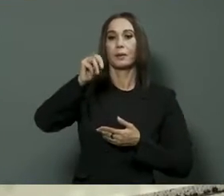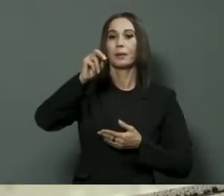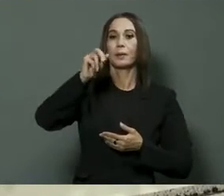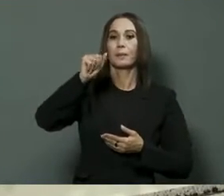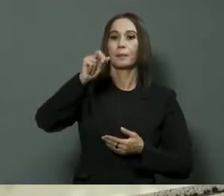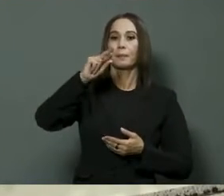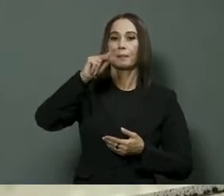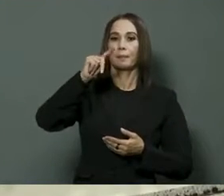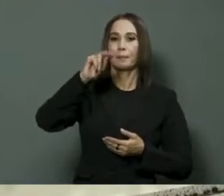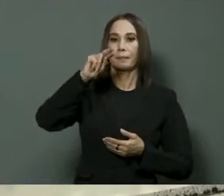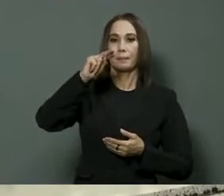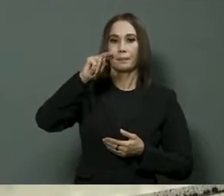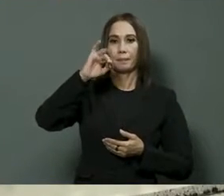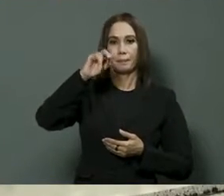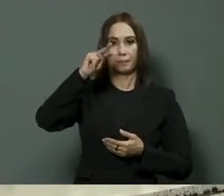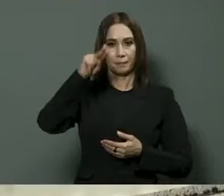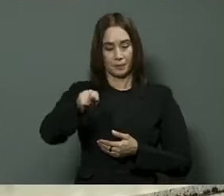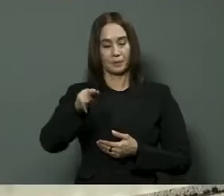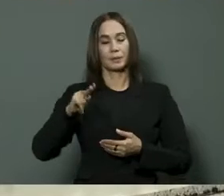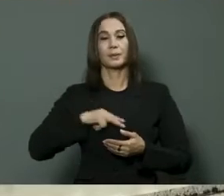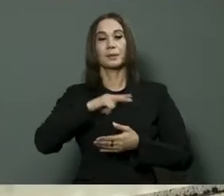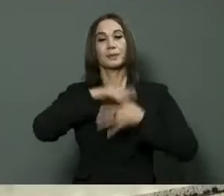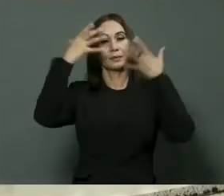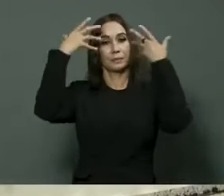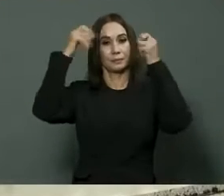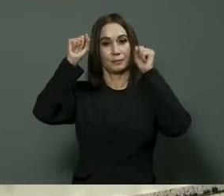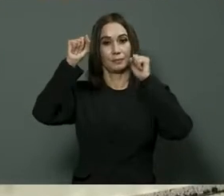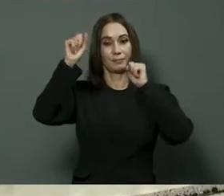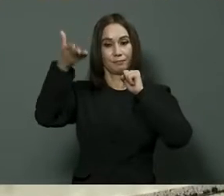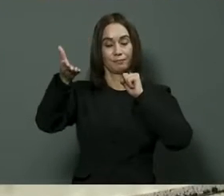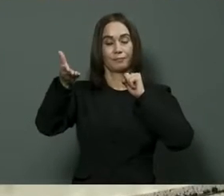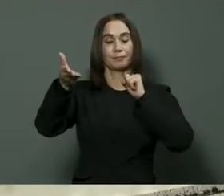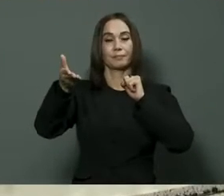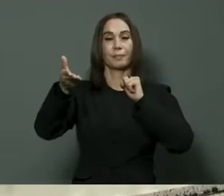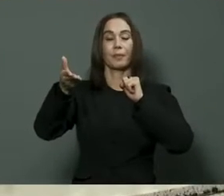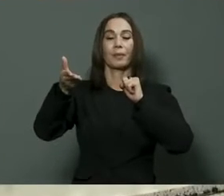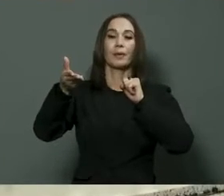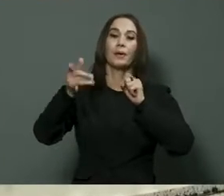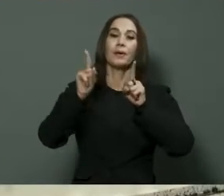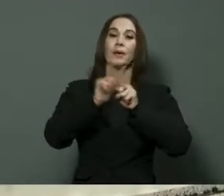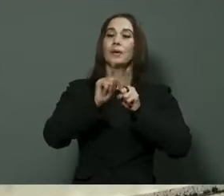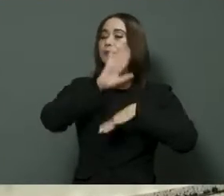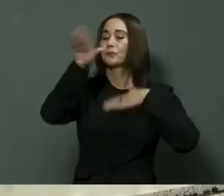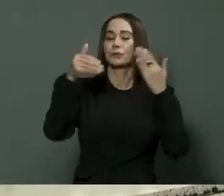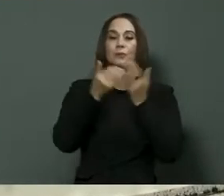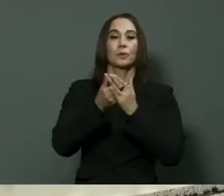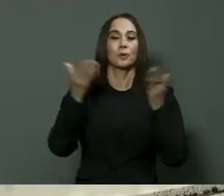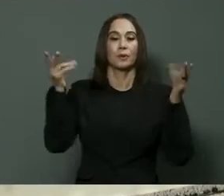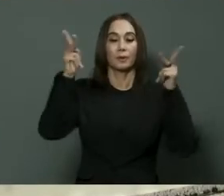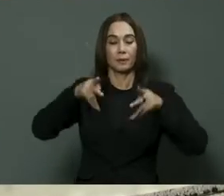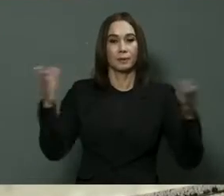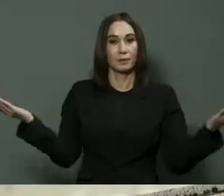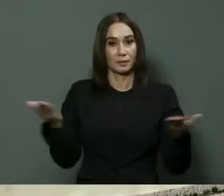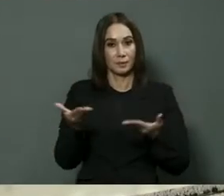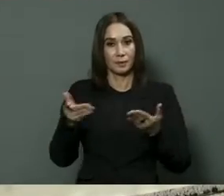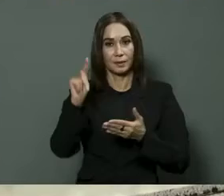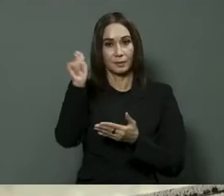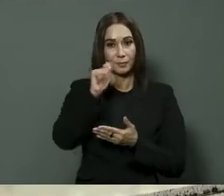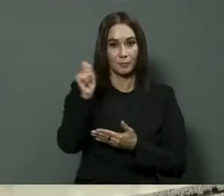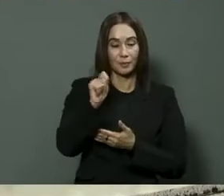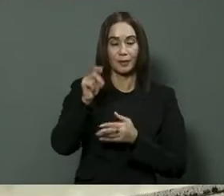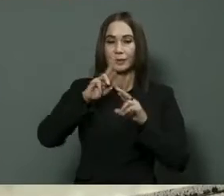Gabirondo, viceministro de la presidencia, aquí están también toda la gente que nos acompaña los martes a la